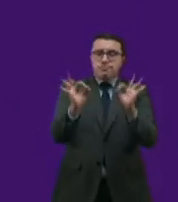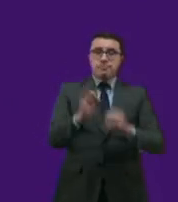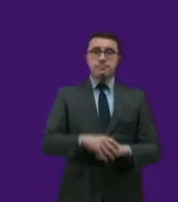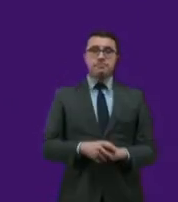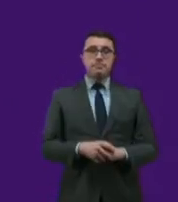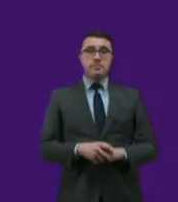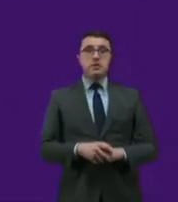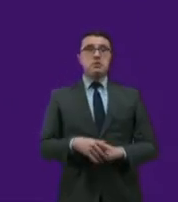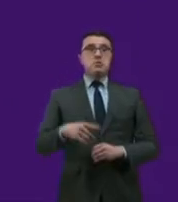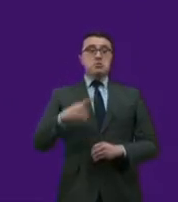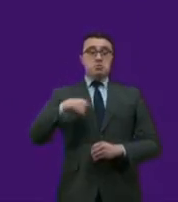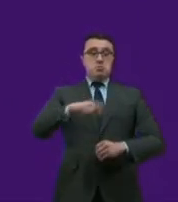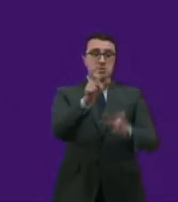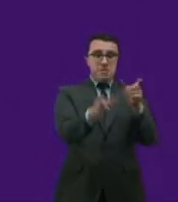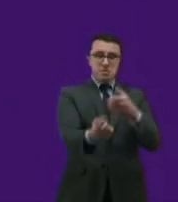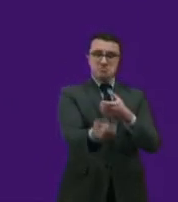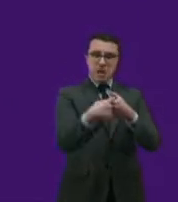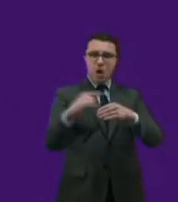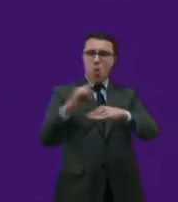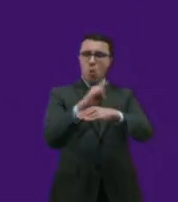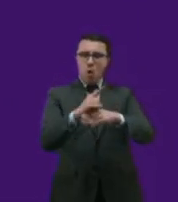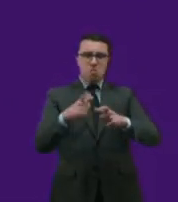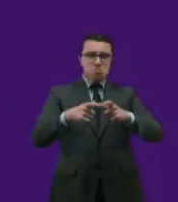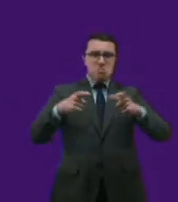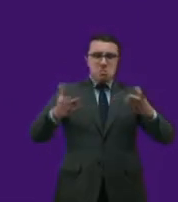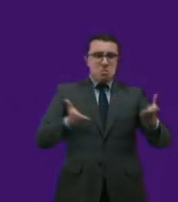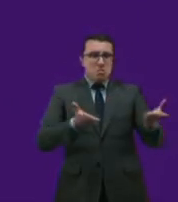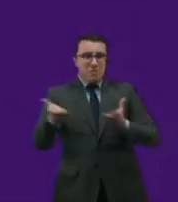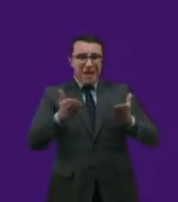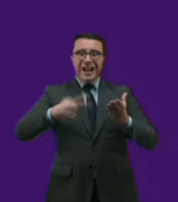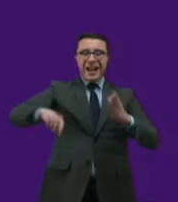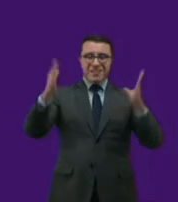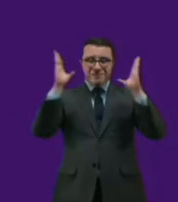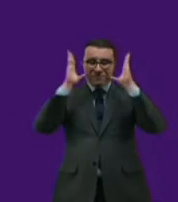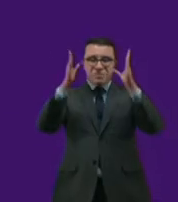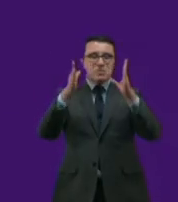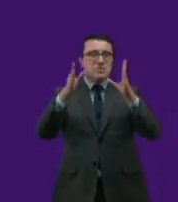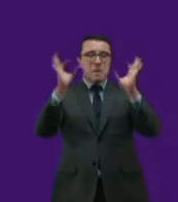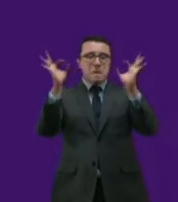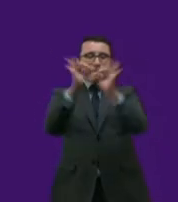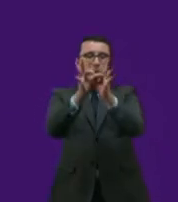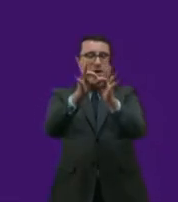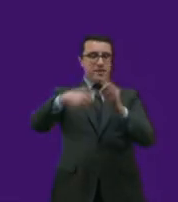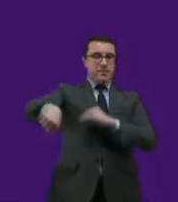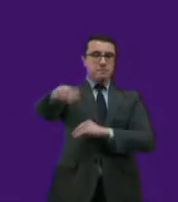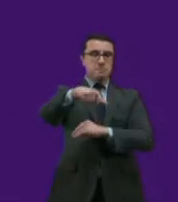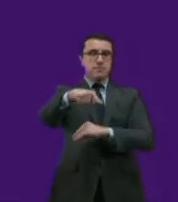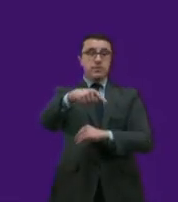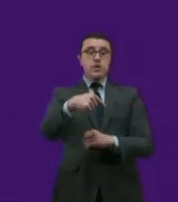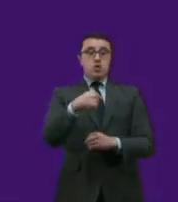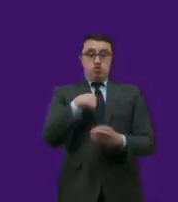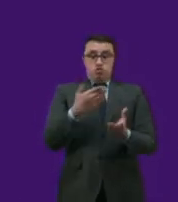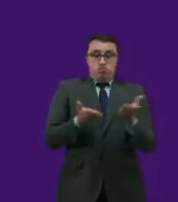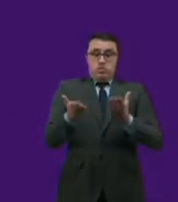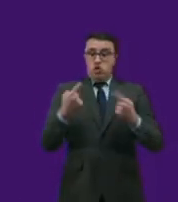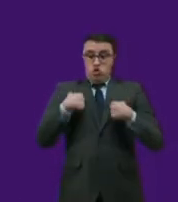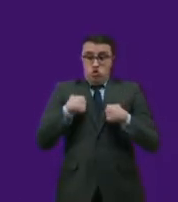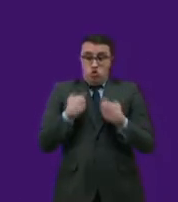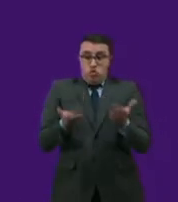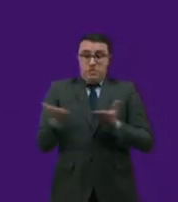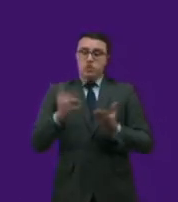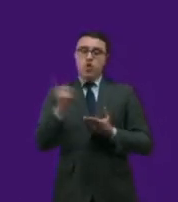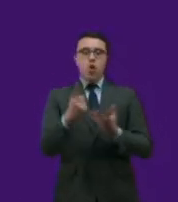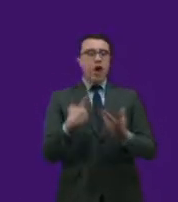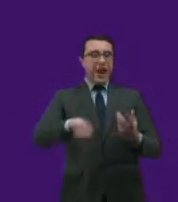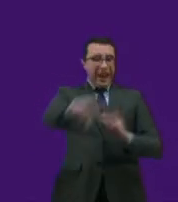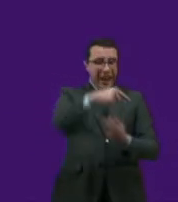unos clientes, el primer servicio va a ser hacia estos clientes. Ahora, si no soy yo el que sirve directamente, son mis empleados, es un equipo, yo soy